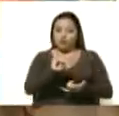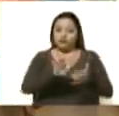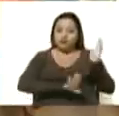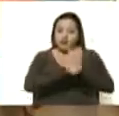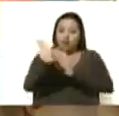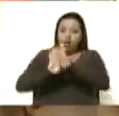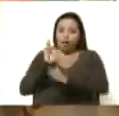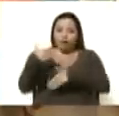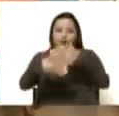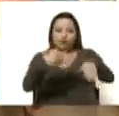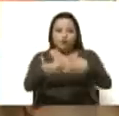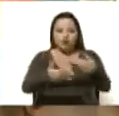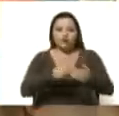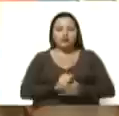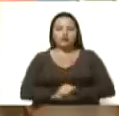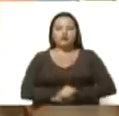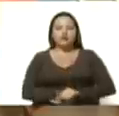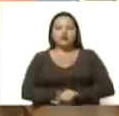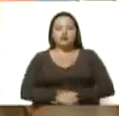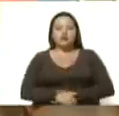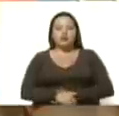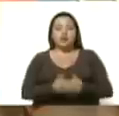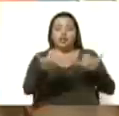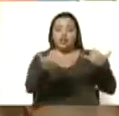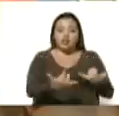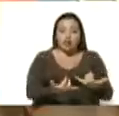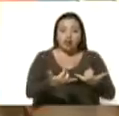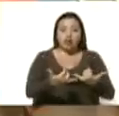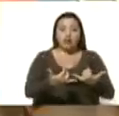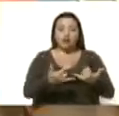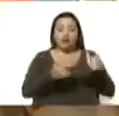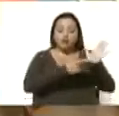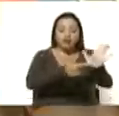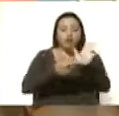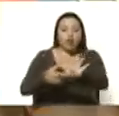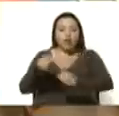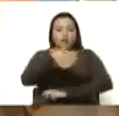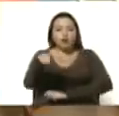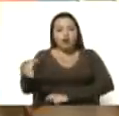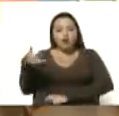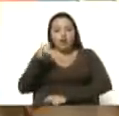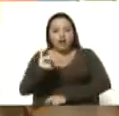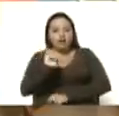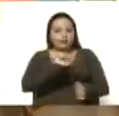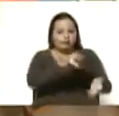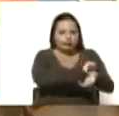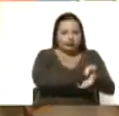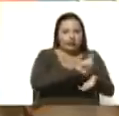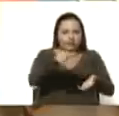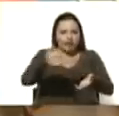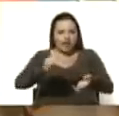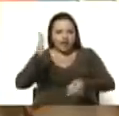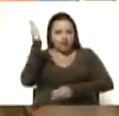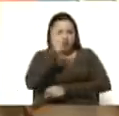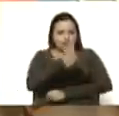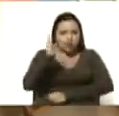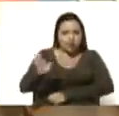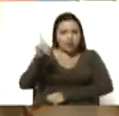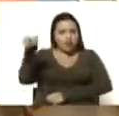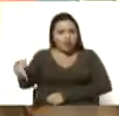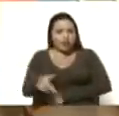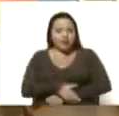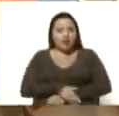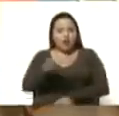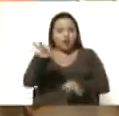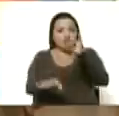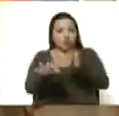audiencias preliminares que están concluyendo con acusaciones y condenas definitivamente